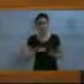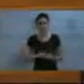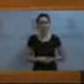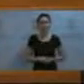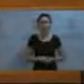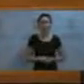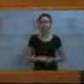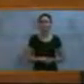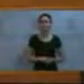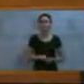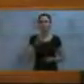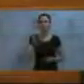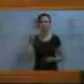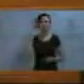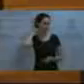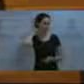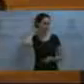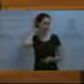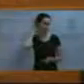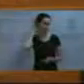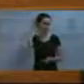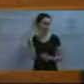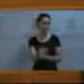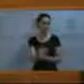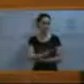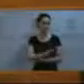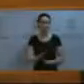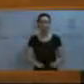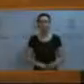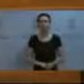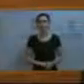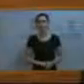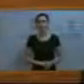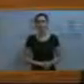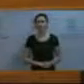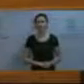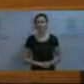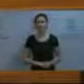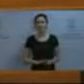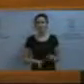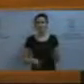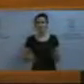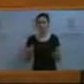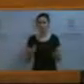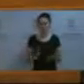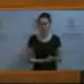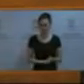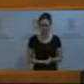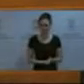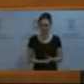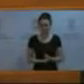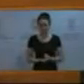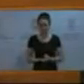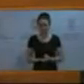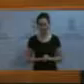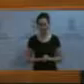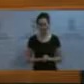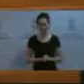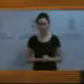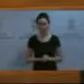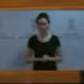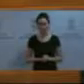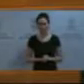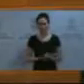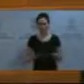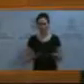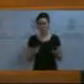sé en qué sentido tomarlo. Lo voy a obviar por ahora hasta que decida cuál es el sentido con